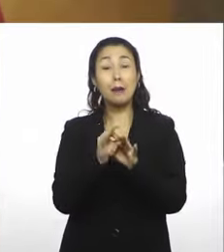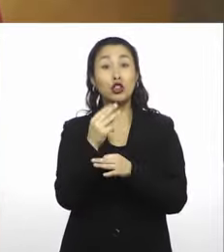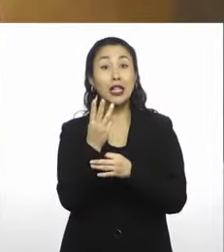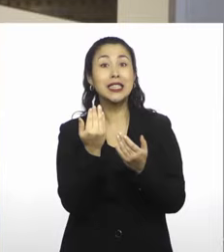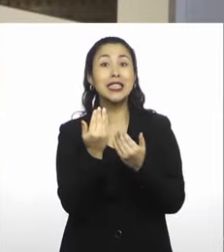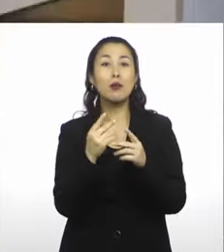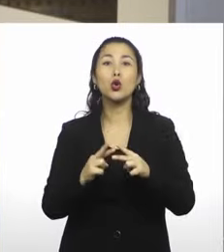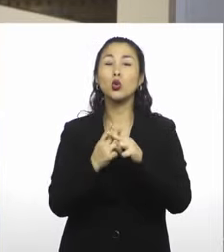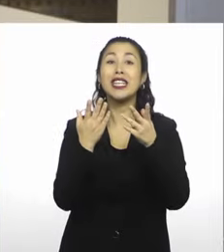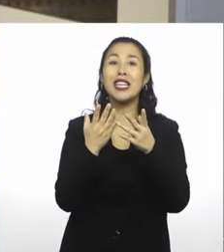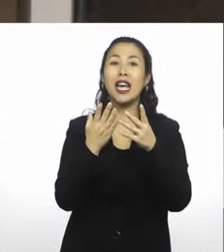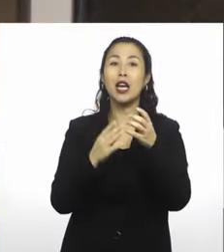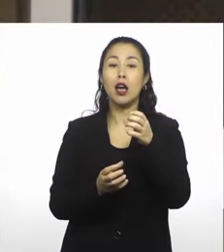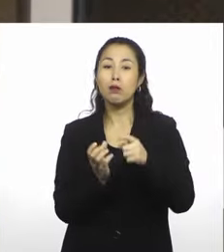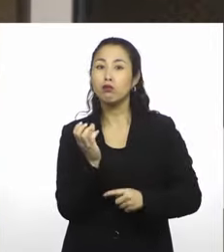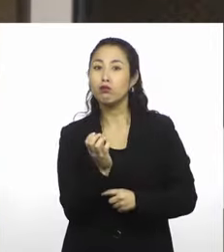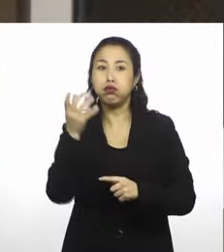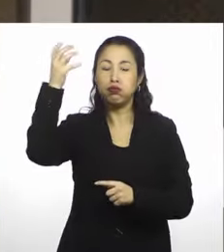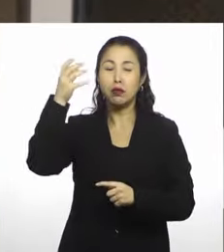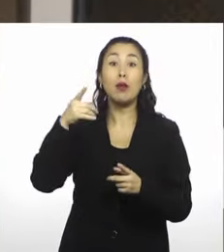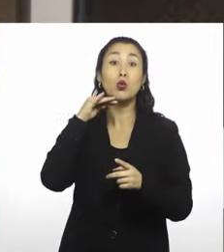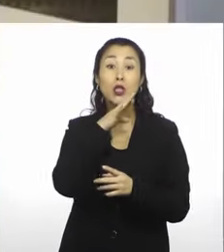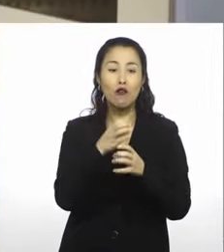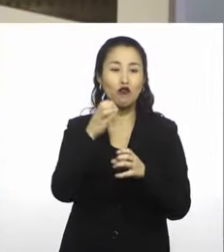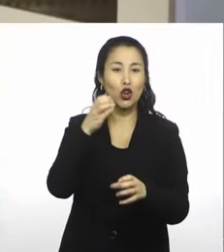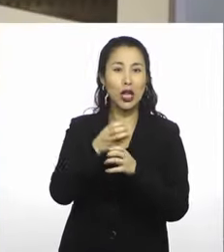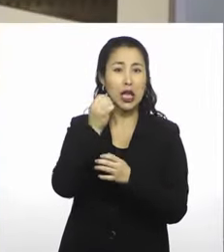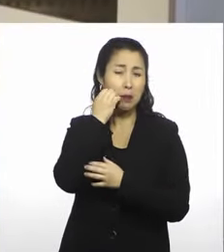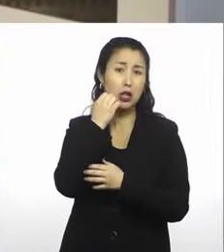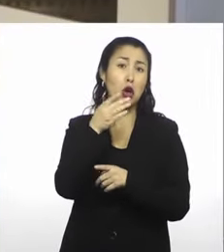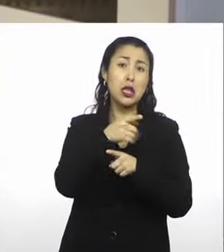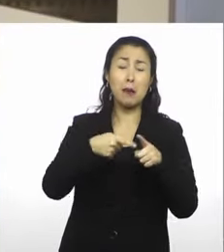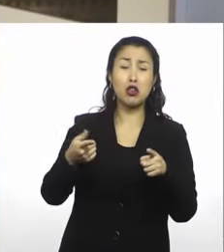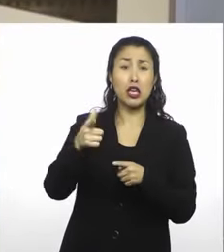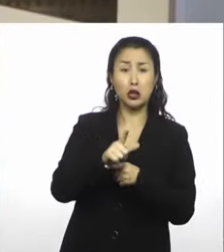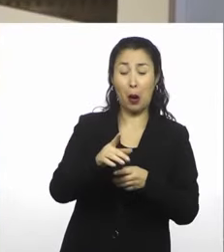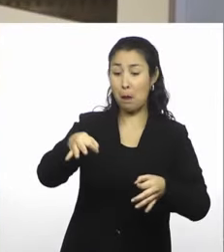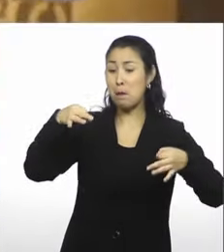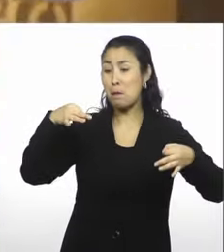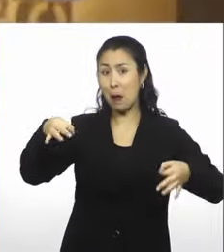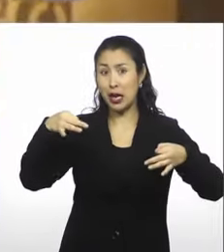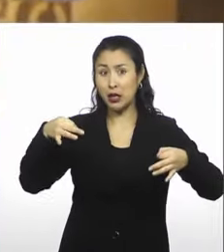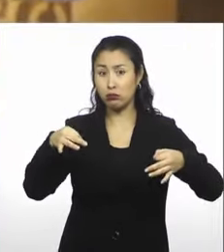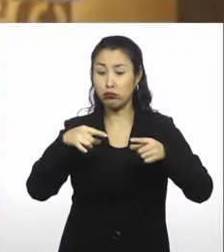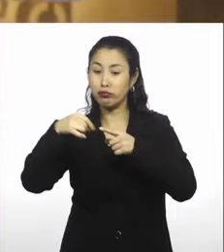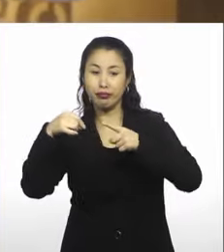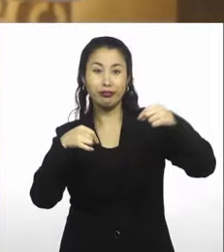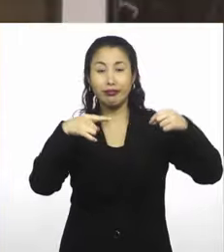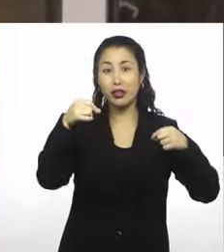vamos a utilizar una botellada de plástico de medio litro, cartulina para hacer los alerones, un